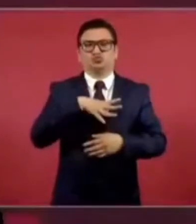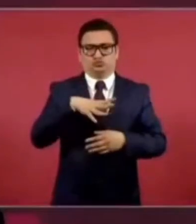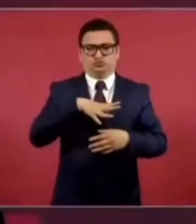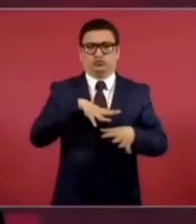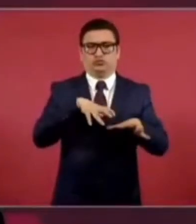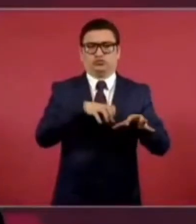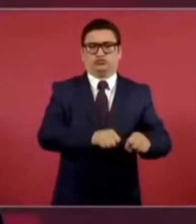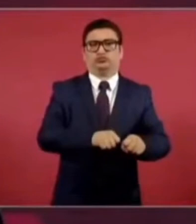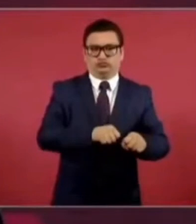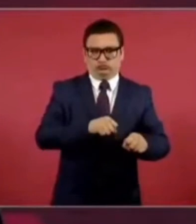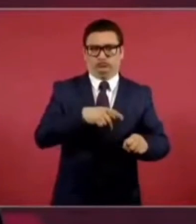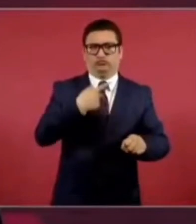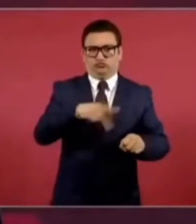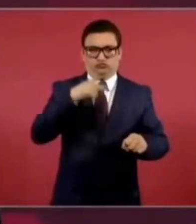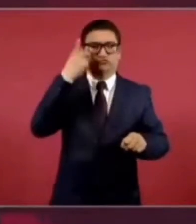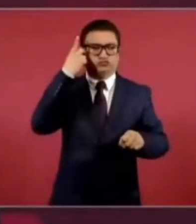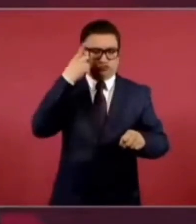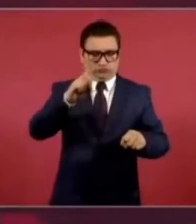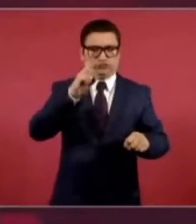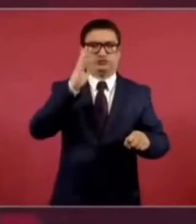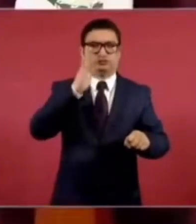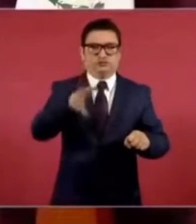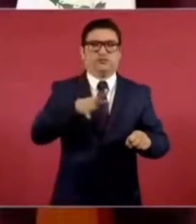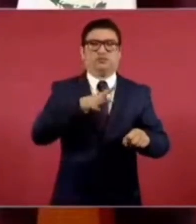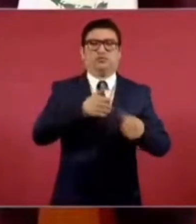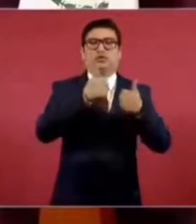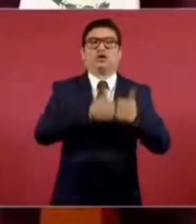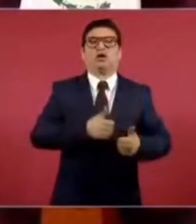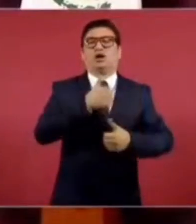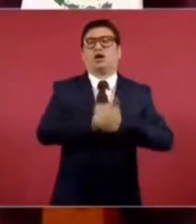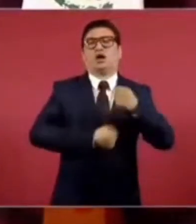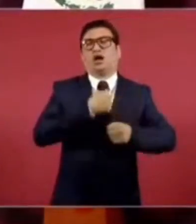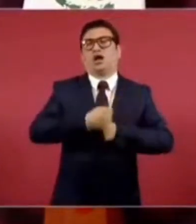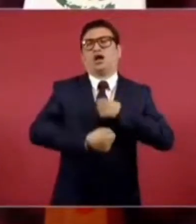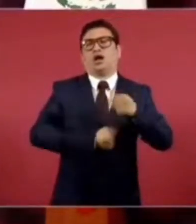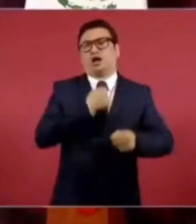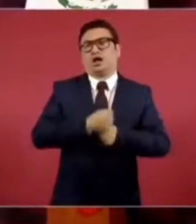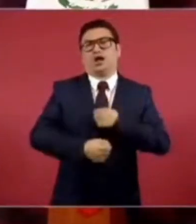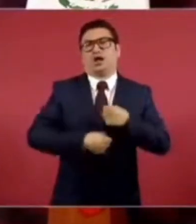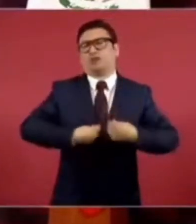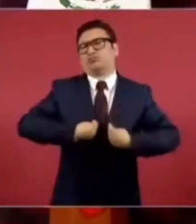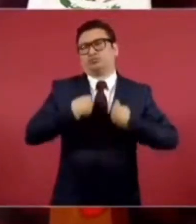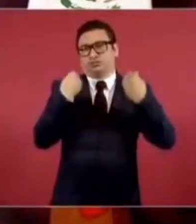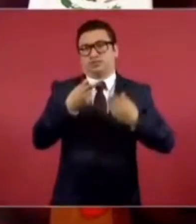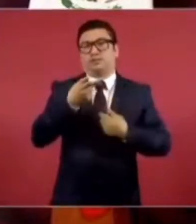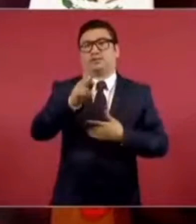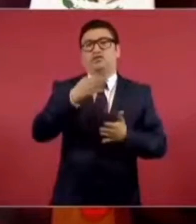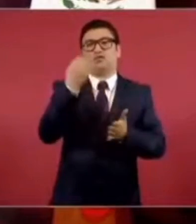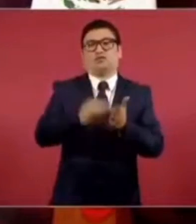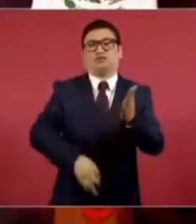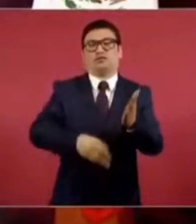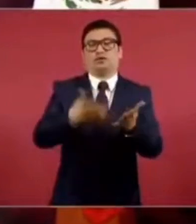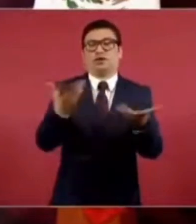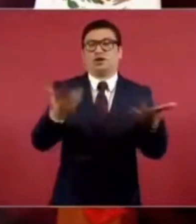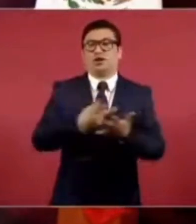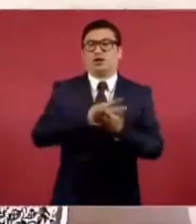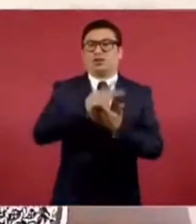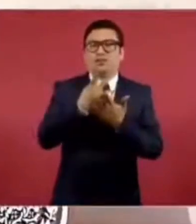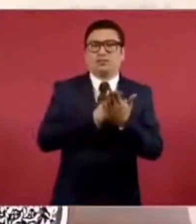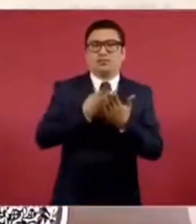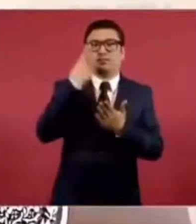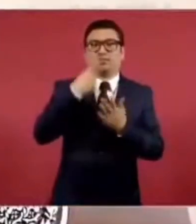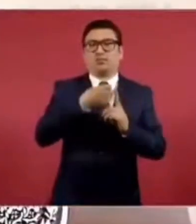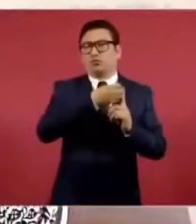sesión ya son dueños porque tienen años viviendo Pero hace falta un plan de